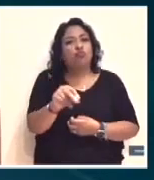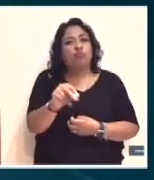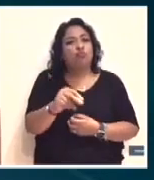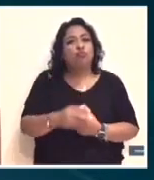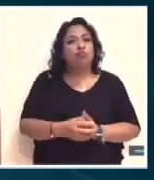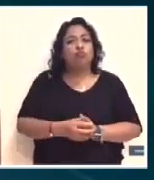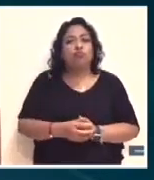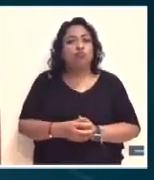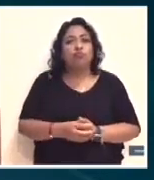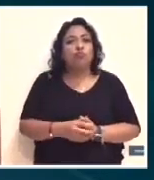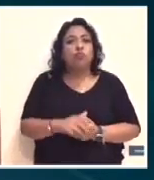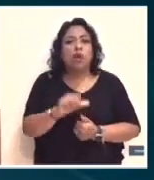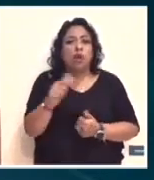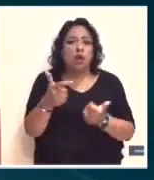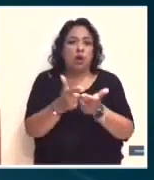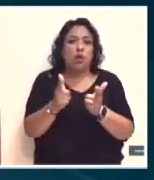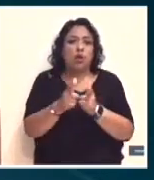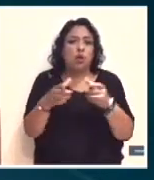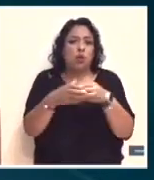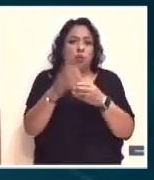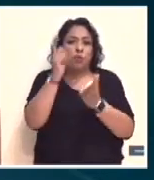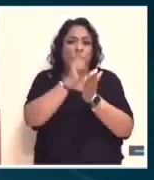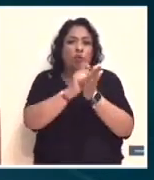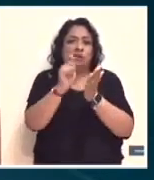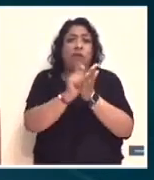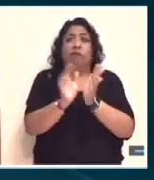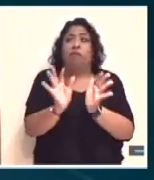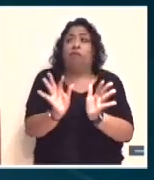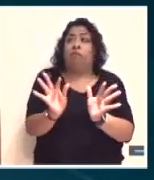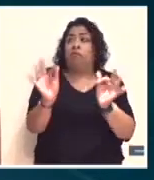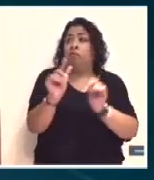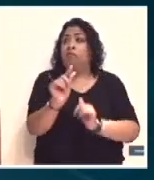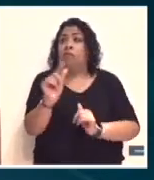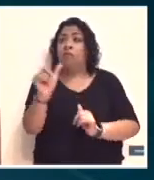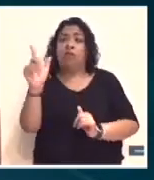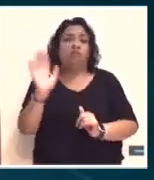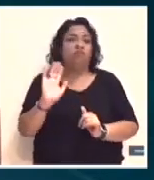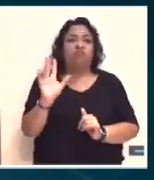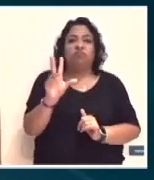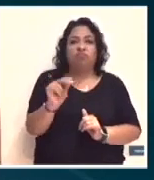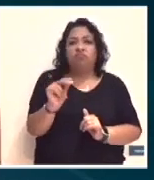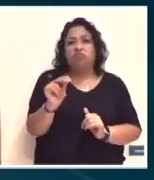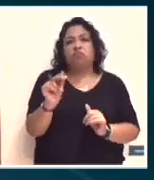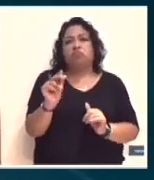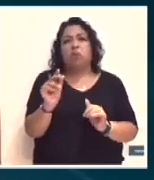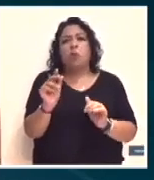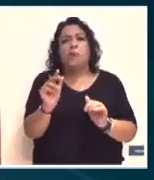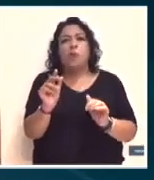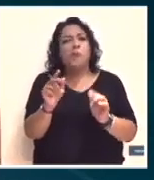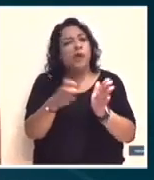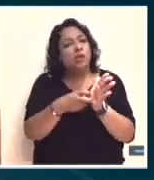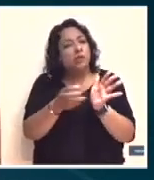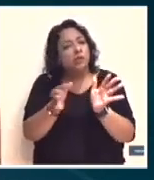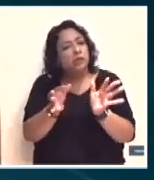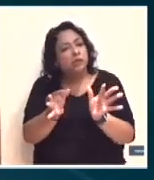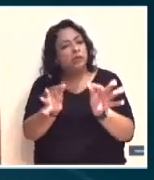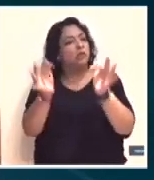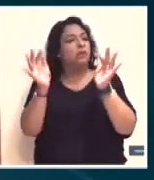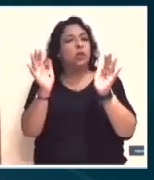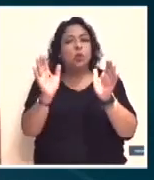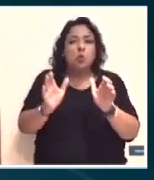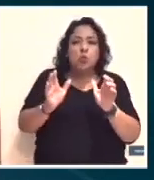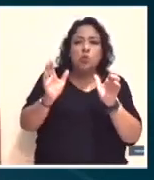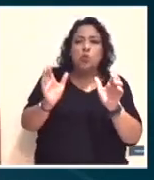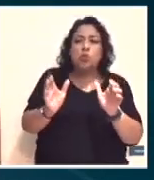al sector de escritores refinados y estilistas cuidadosos